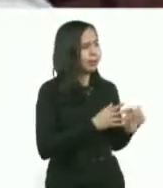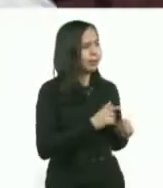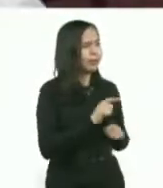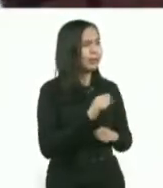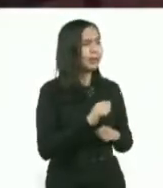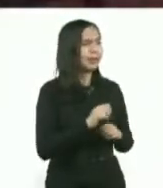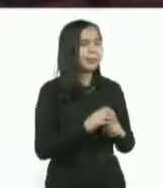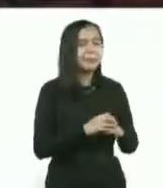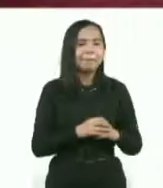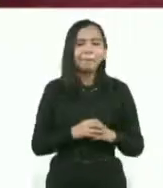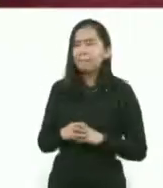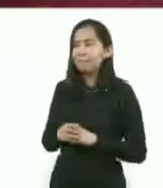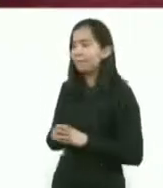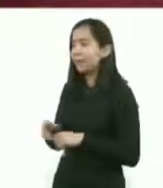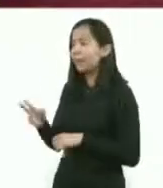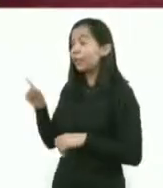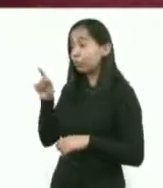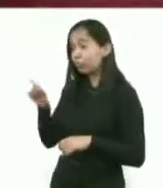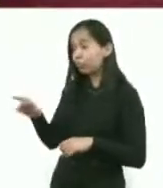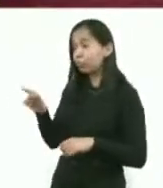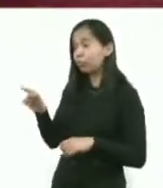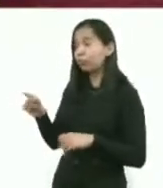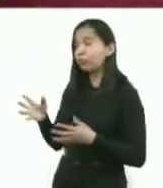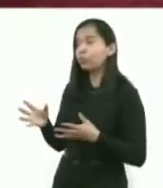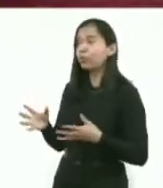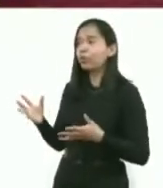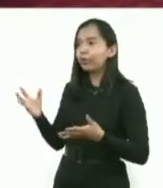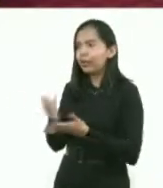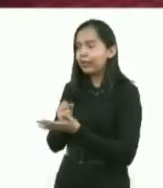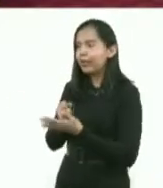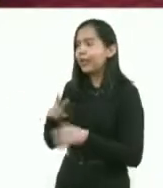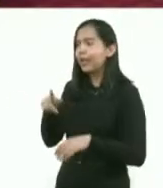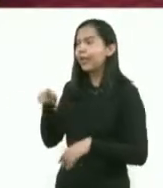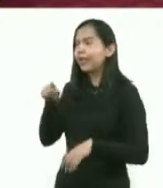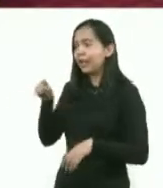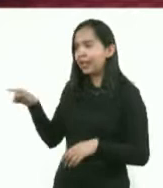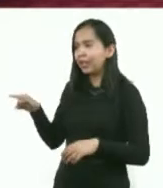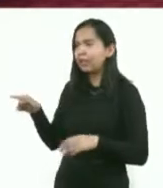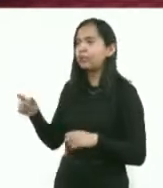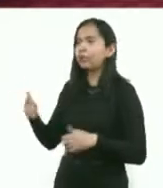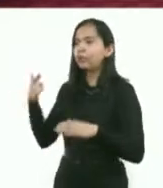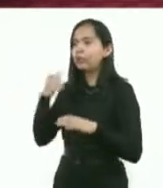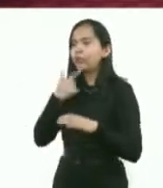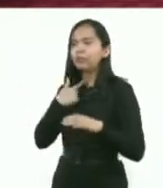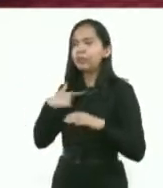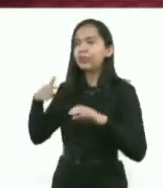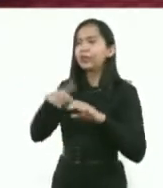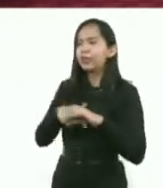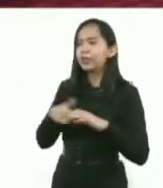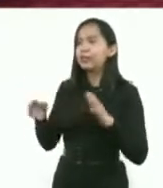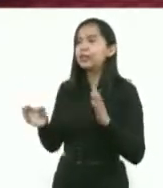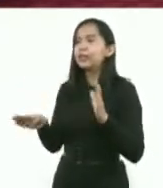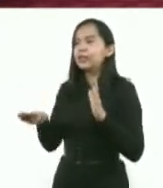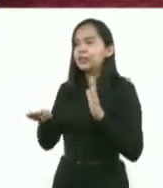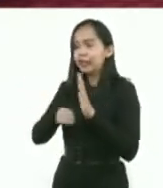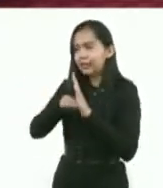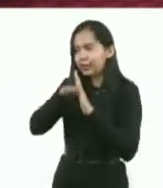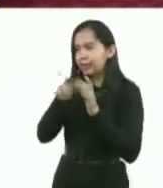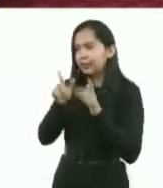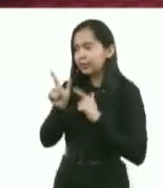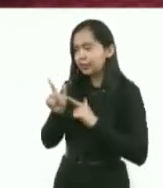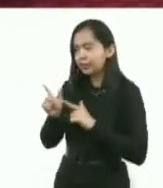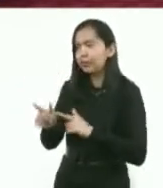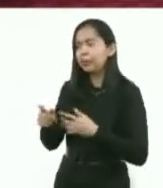Si tú logras que los combustibles tengan estabilidad, que es lo que no tienen a nivel mundial ahorita, por dos